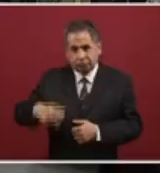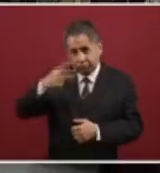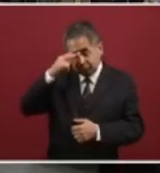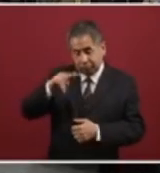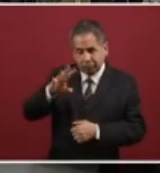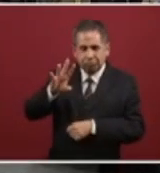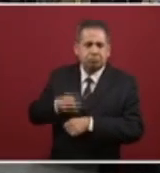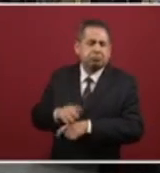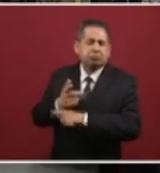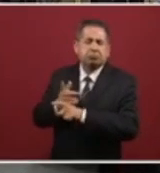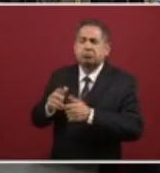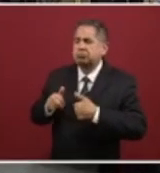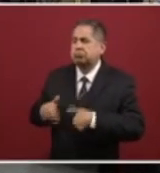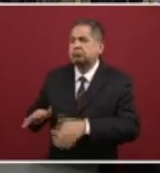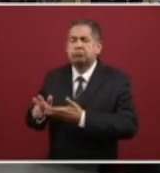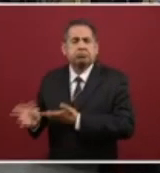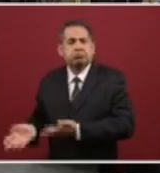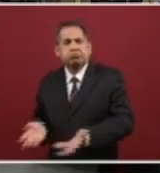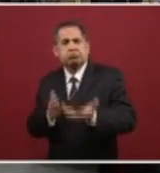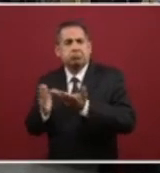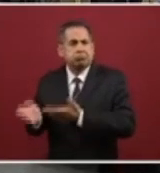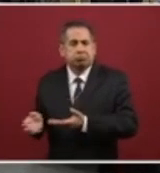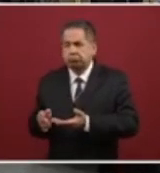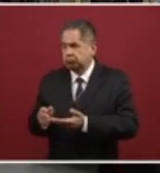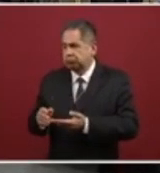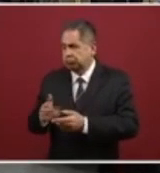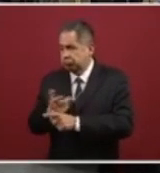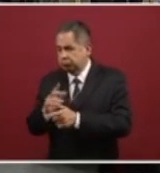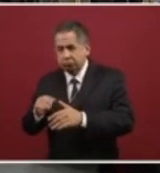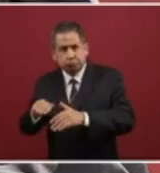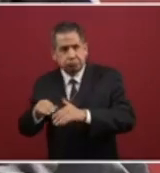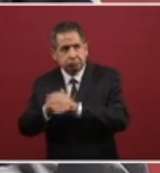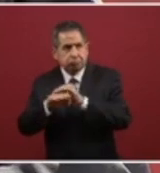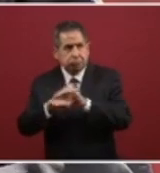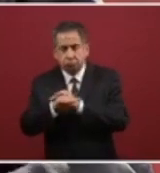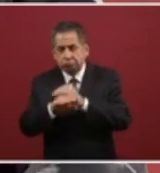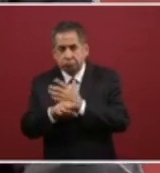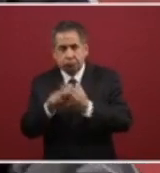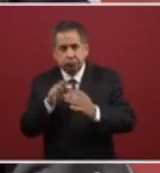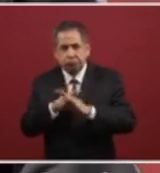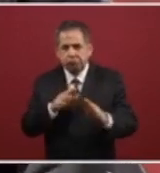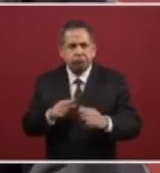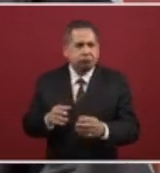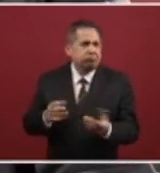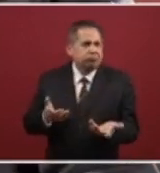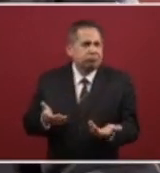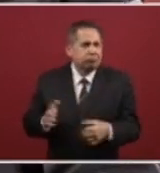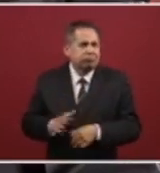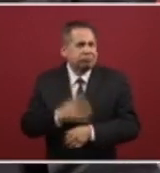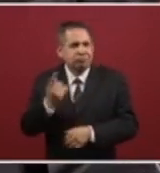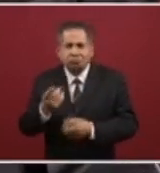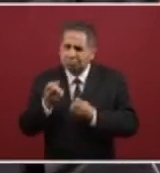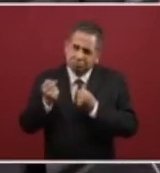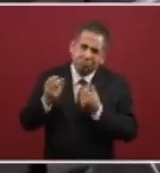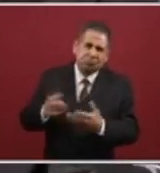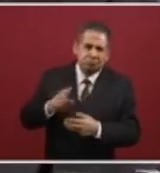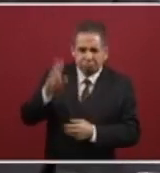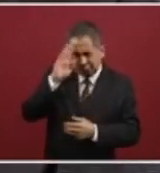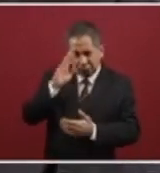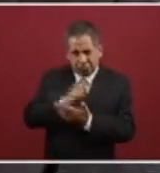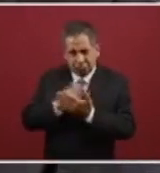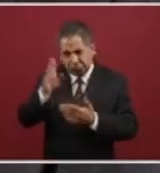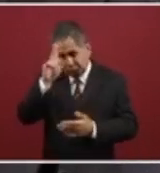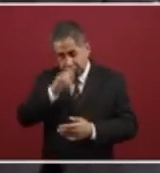permisivo para que incrementara de tal manera el flujo migratorio o cuál es la lógica que ustedes están teniendo